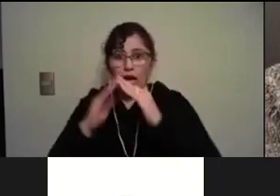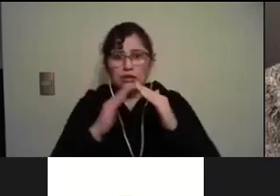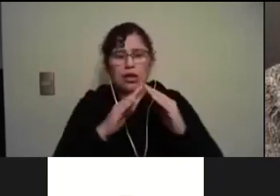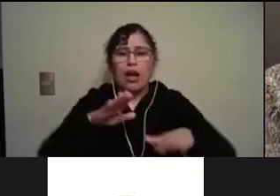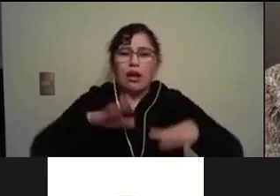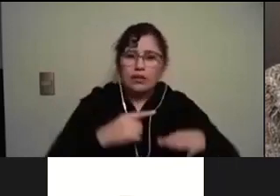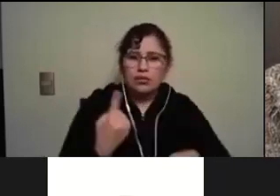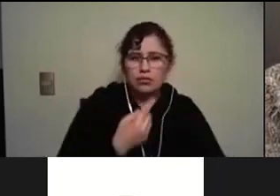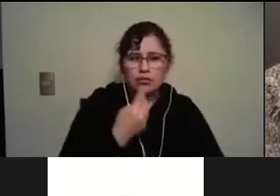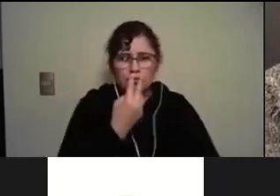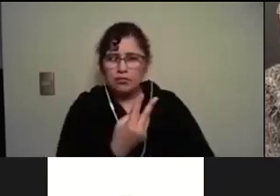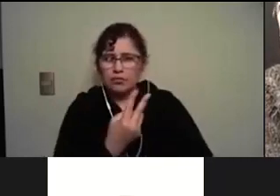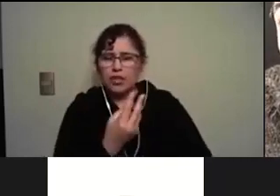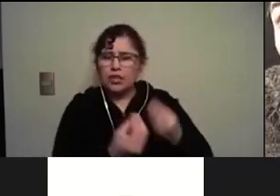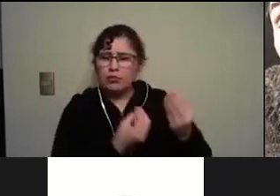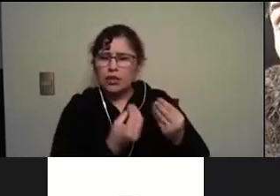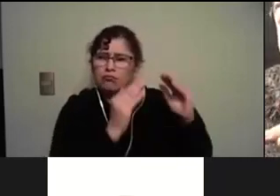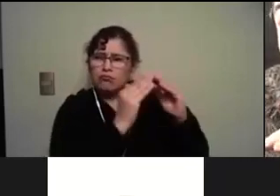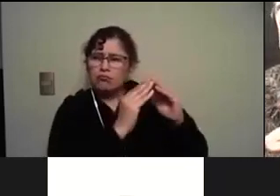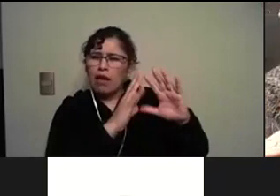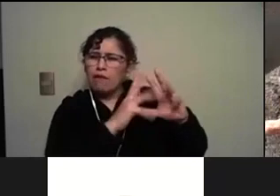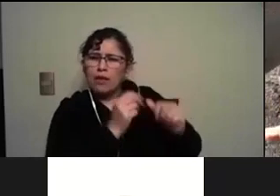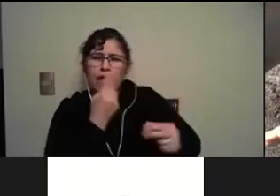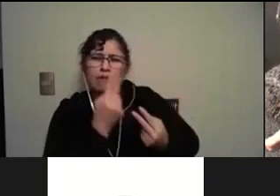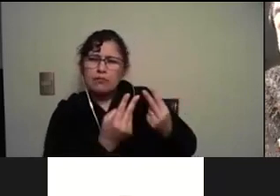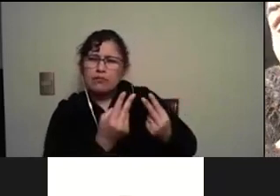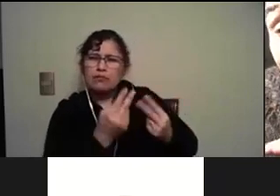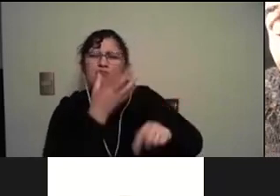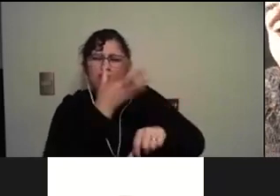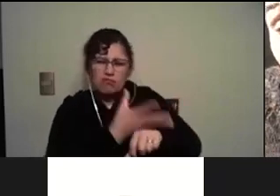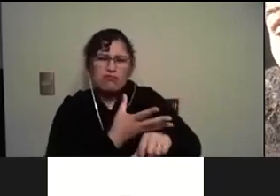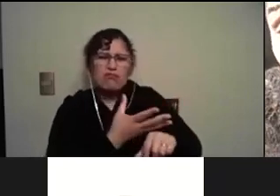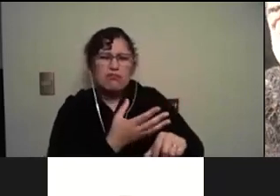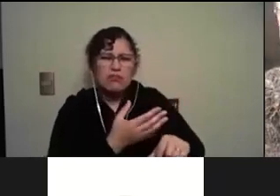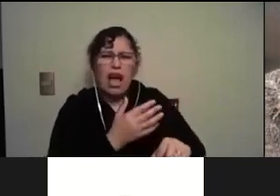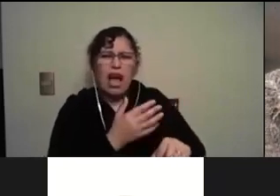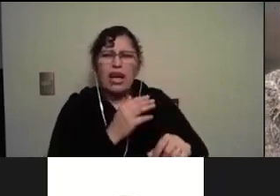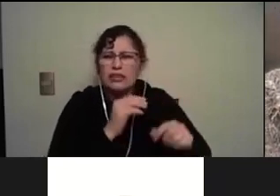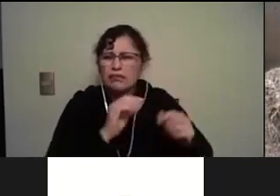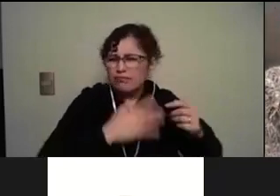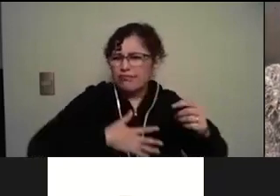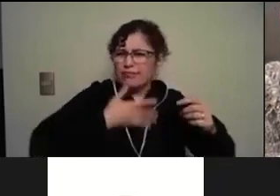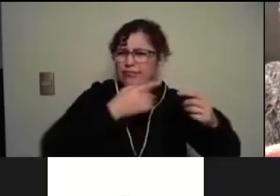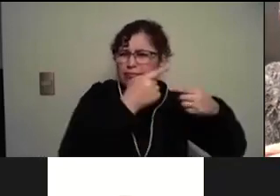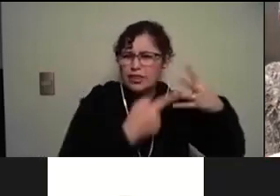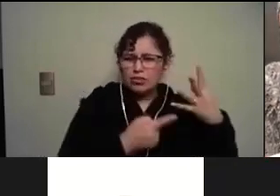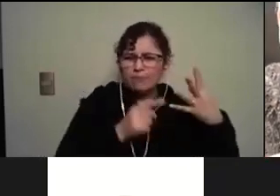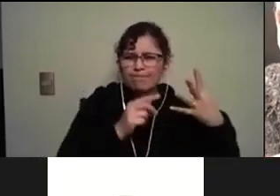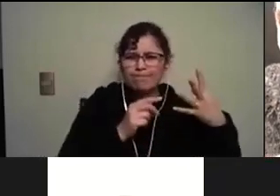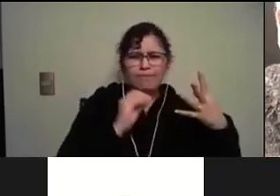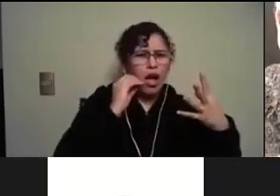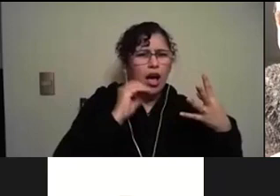algo está pasando, pero cuando ya los síntomas son muy evidentes y hay una pila de cosas que ya se han perdido, ¿ya?